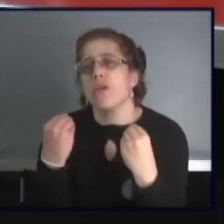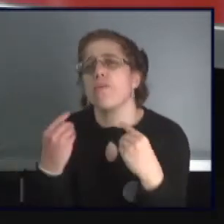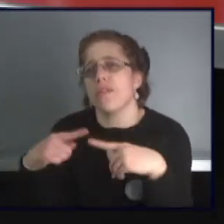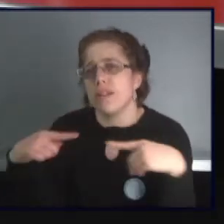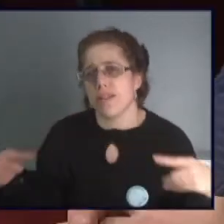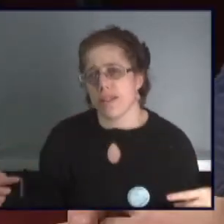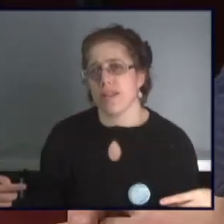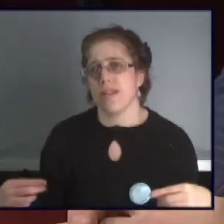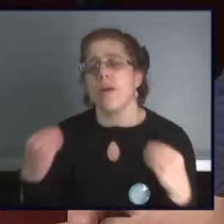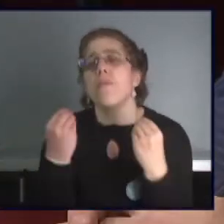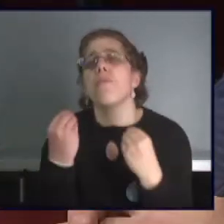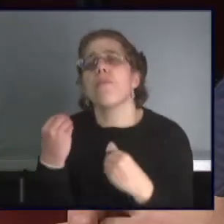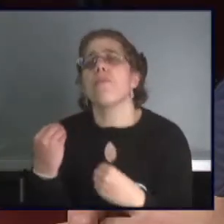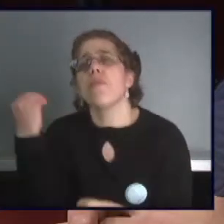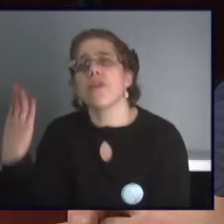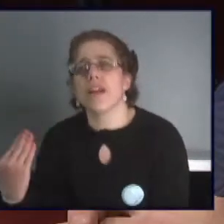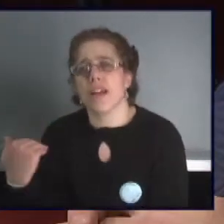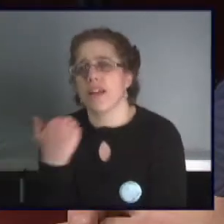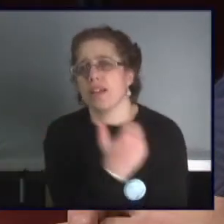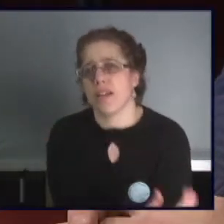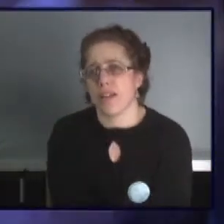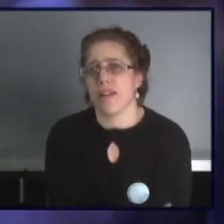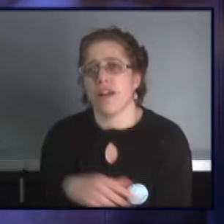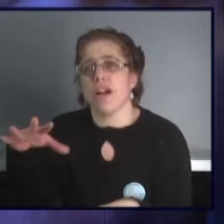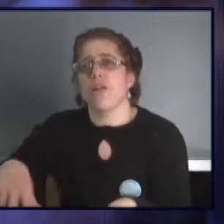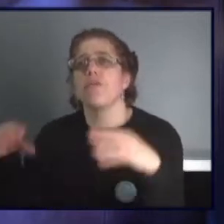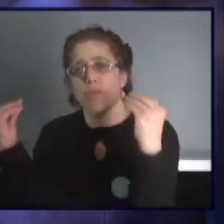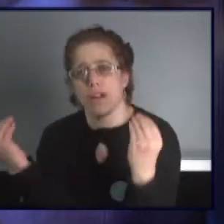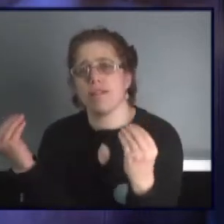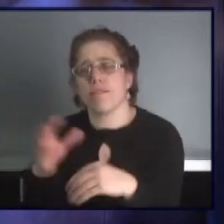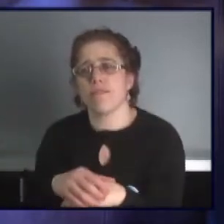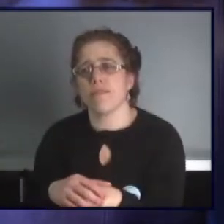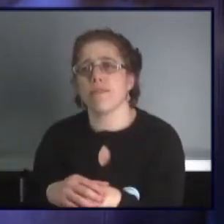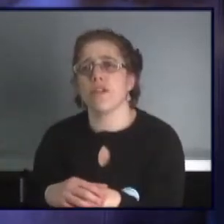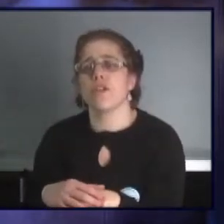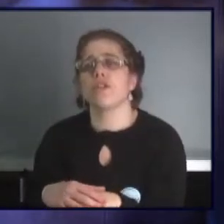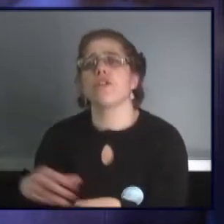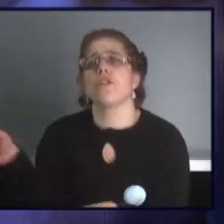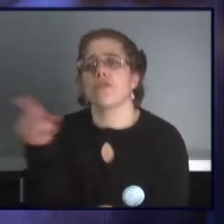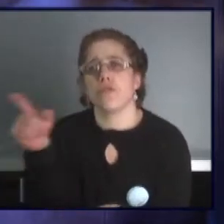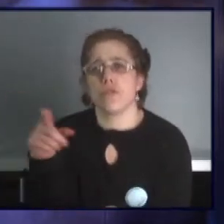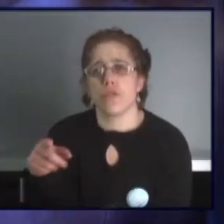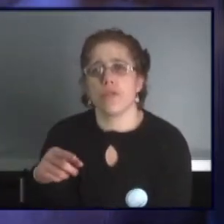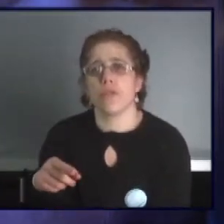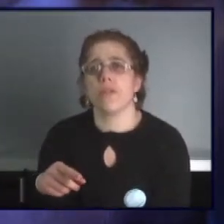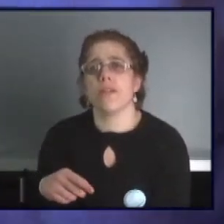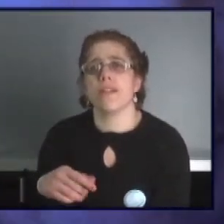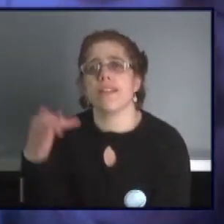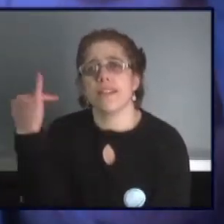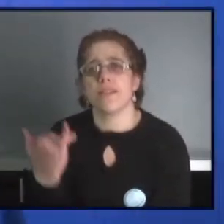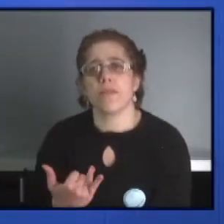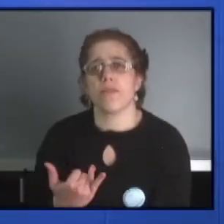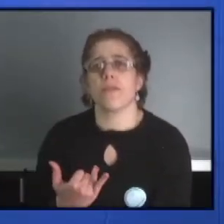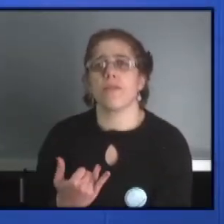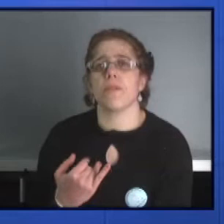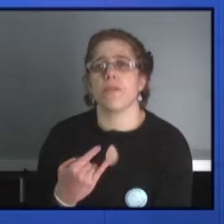etcétera porque la izquierda tiene que estar presente en luján bueno nosotros básicamente tenemos podemos resumir